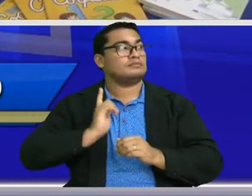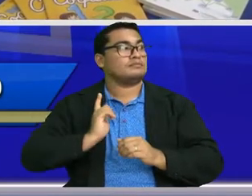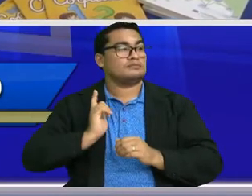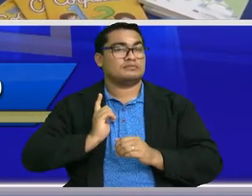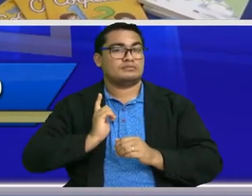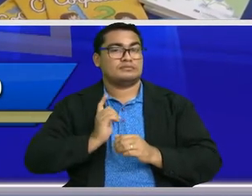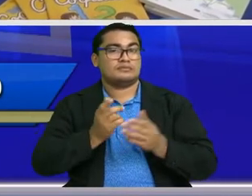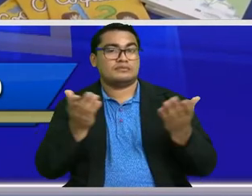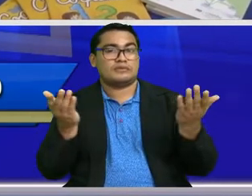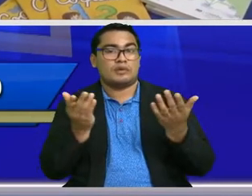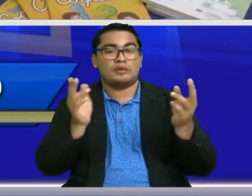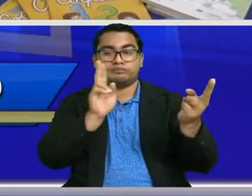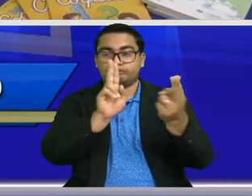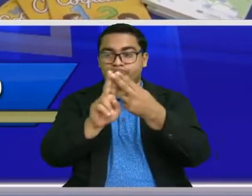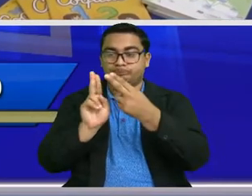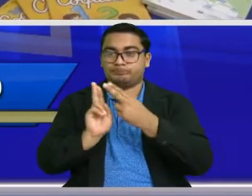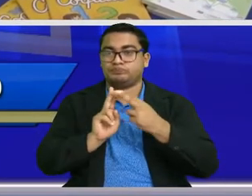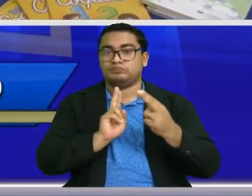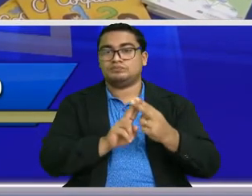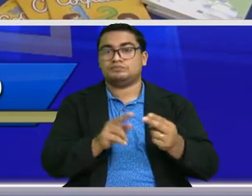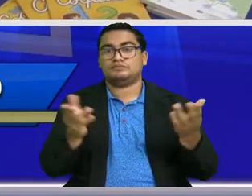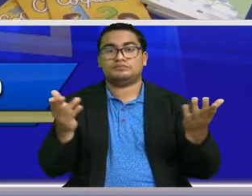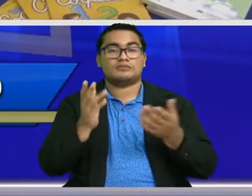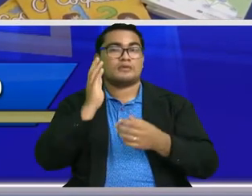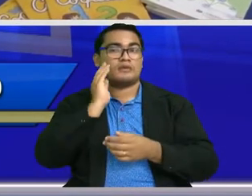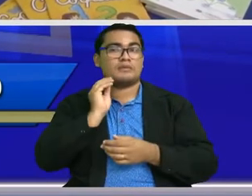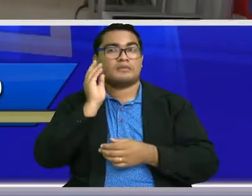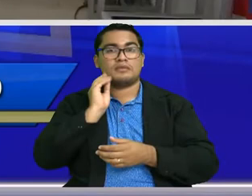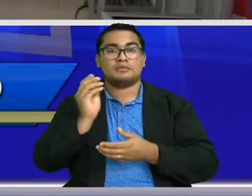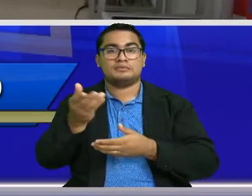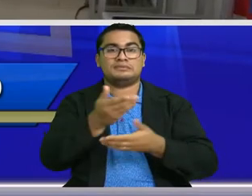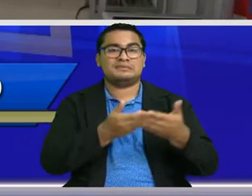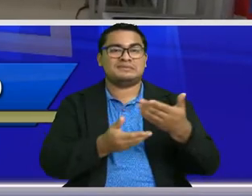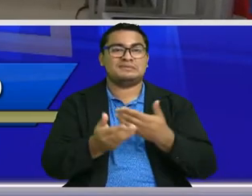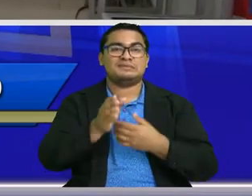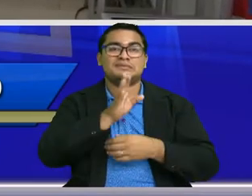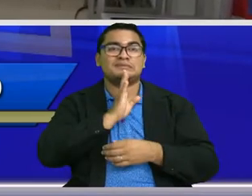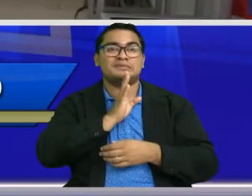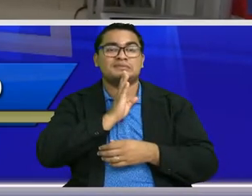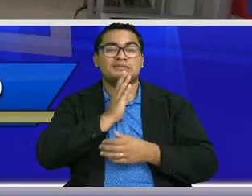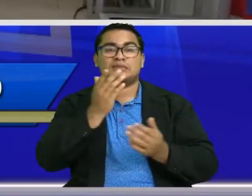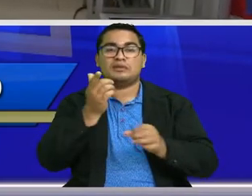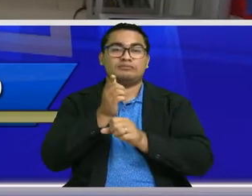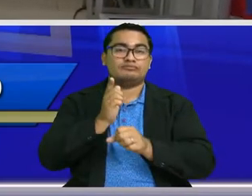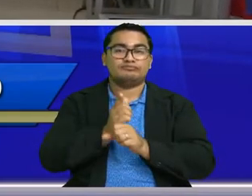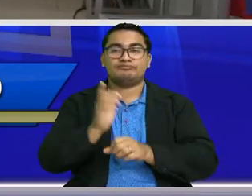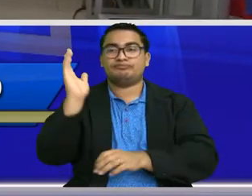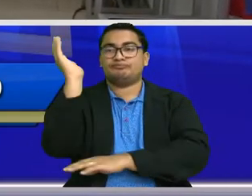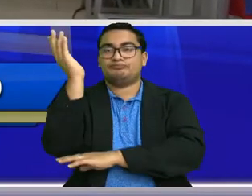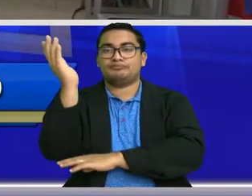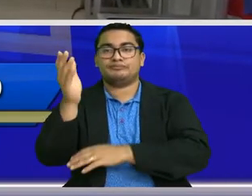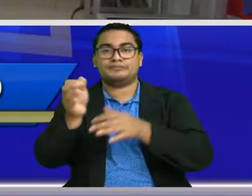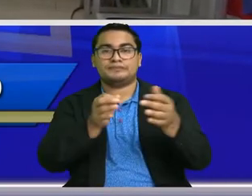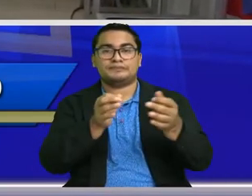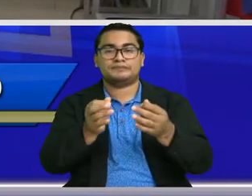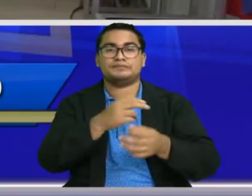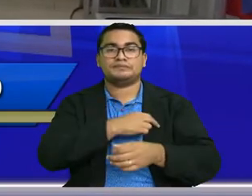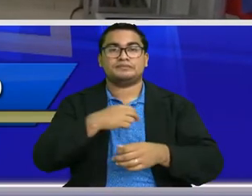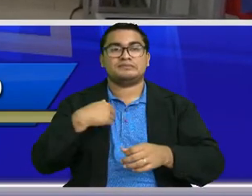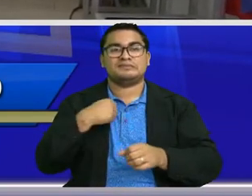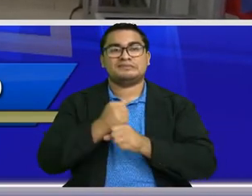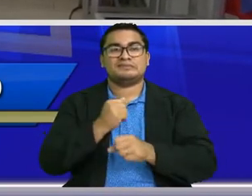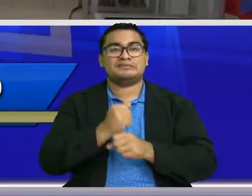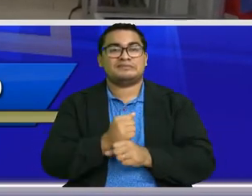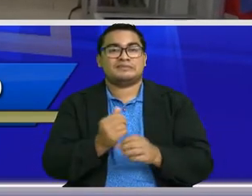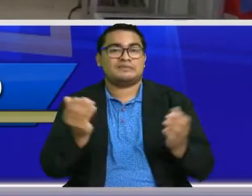la vinculación en el ámbito de intercambio de experiencias? ¿Habrán foros aparte, videoconferencias, es decir, en paralelo se van a hacer talleres? ¿Cómo